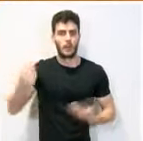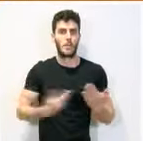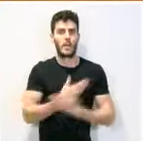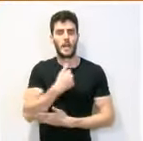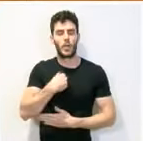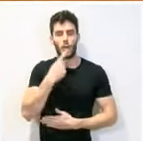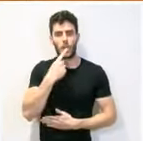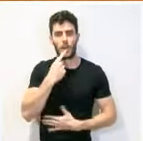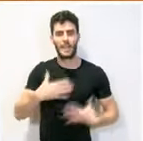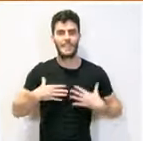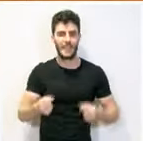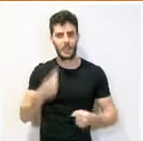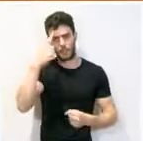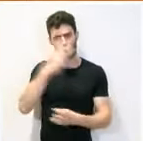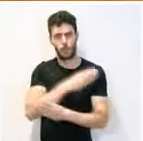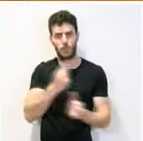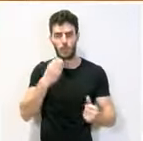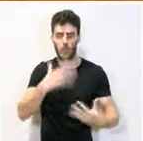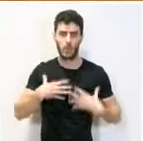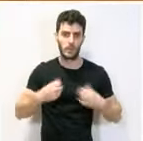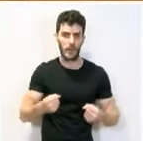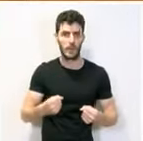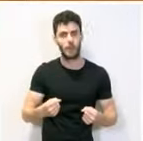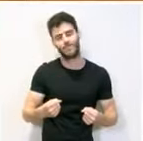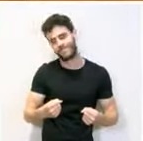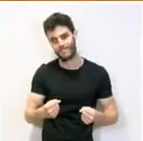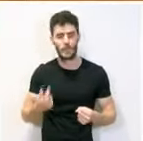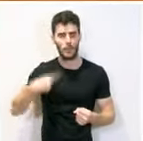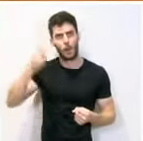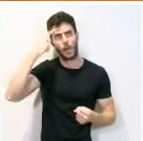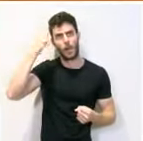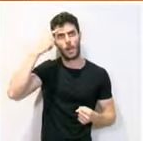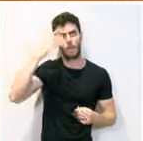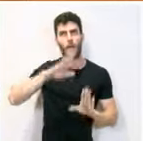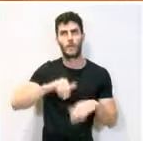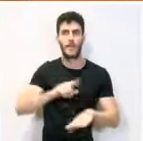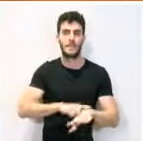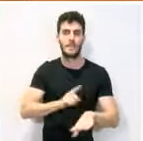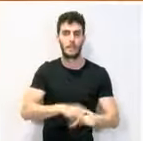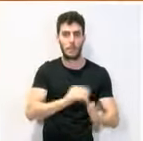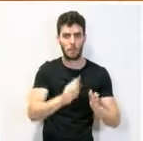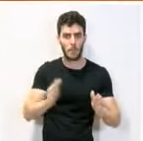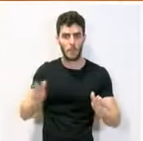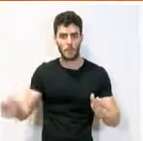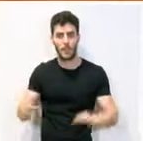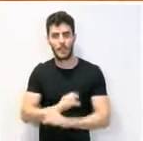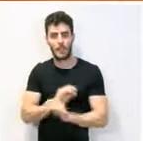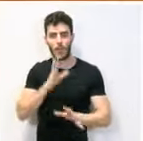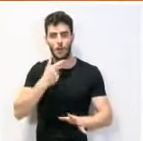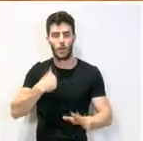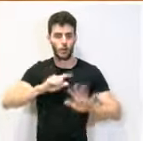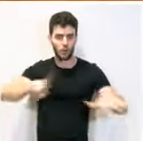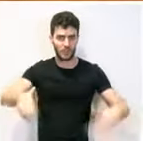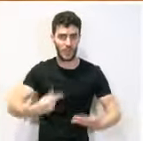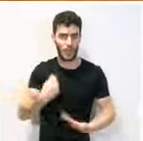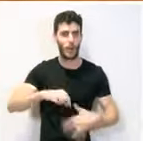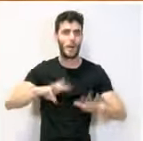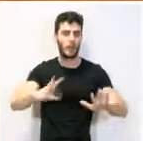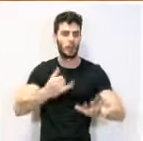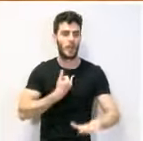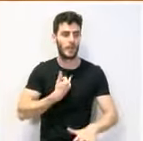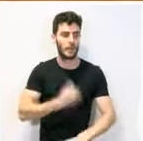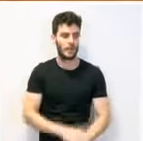hablar de sanidad, de salud, no se me olvidaba, lo tenía en mi cabeza, pero los tiempos marcan, y como ahora tengo 6:08, ¿no?,